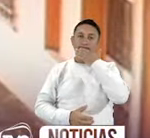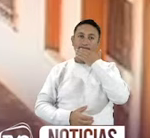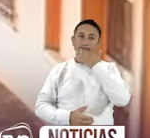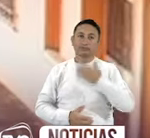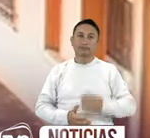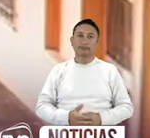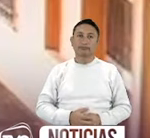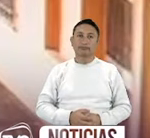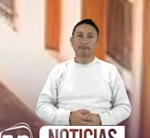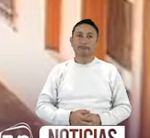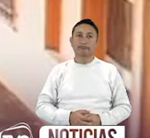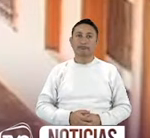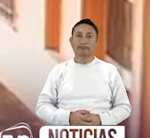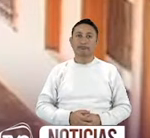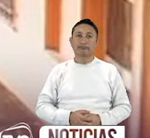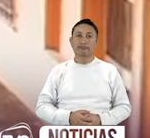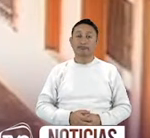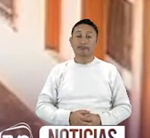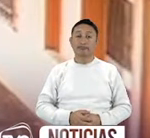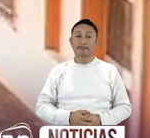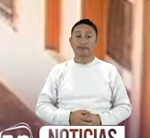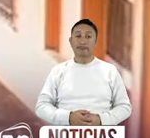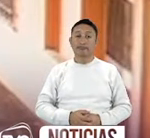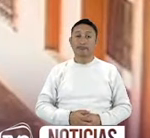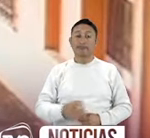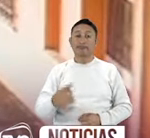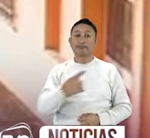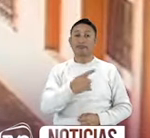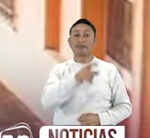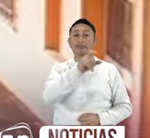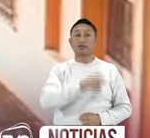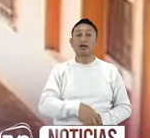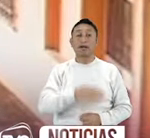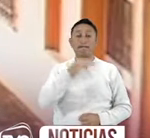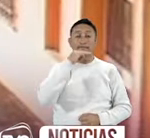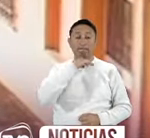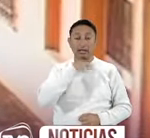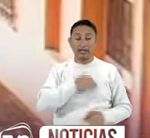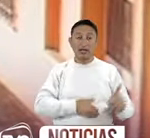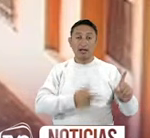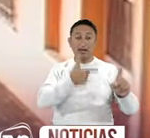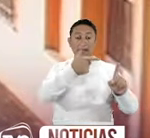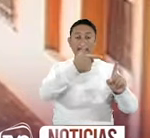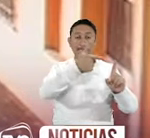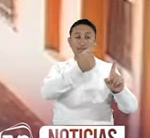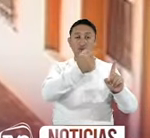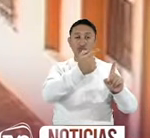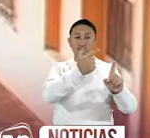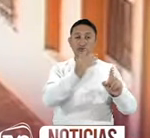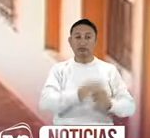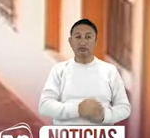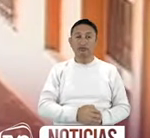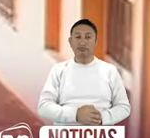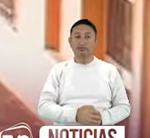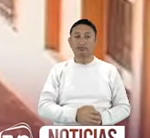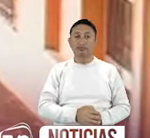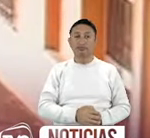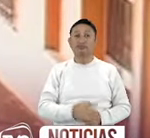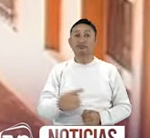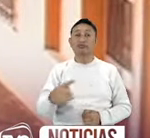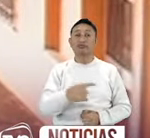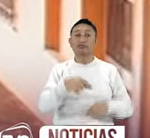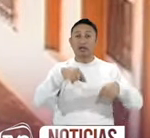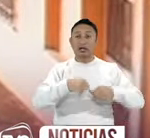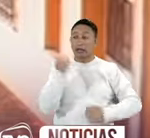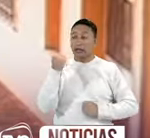Un ataque al estilo sicariato cobró una nueva víctima en Manta, provincia de Manabí. Kleper Rolando Quiñones Saltos intentó huir de su victimario, que lo